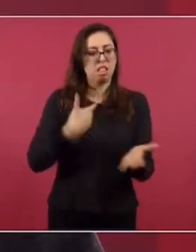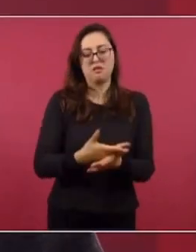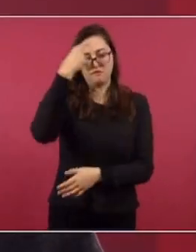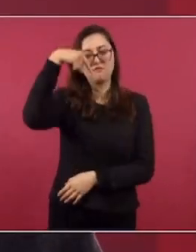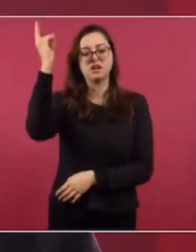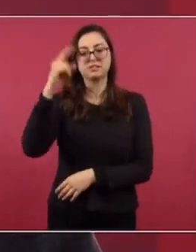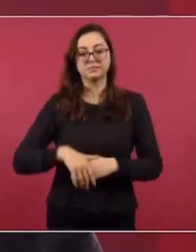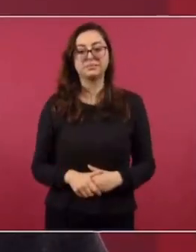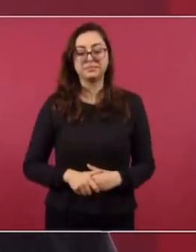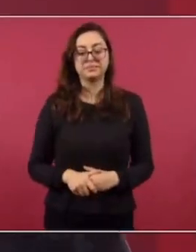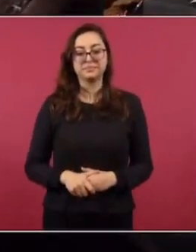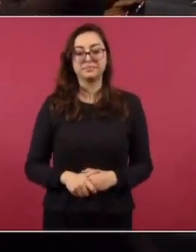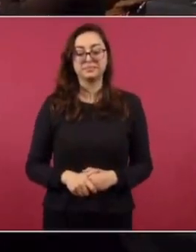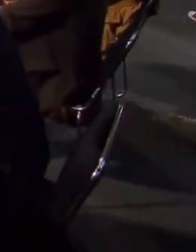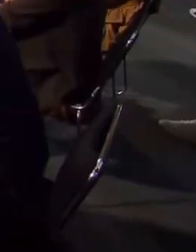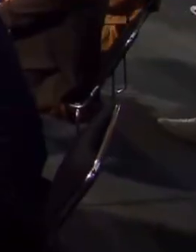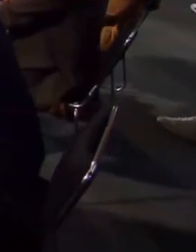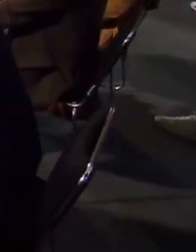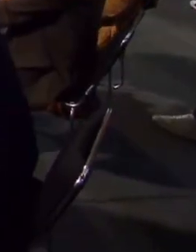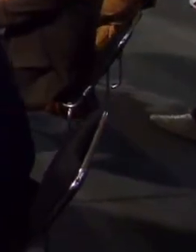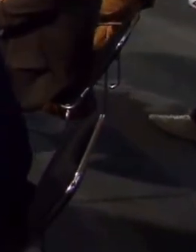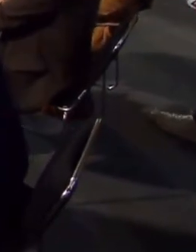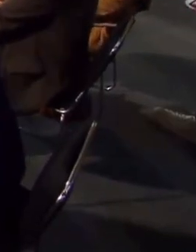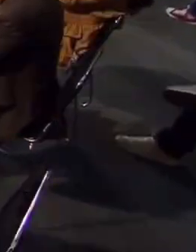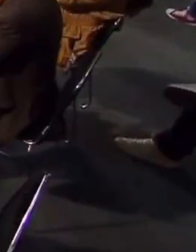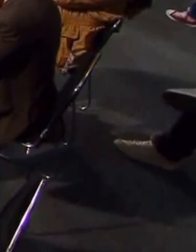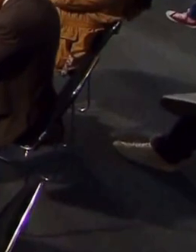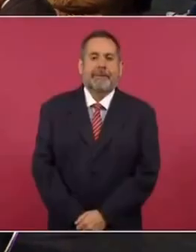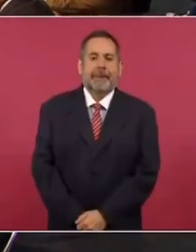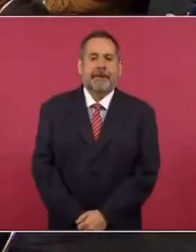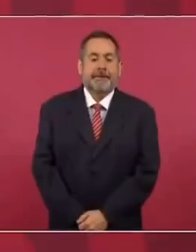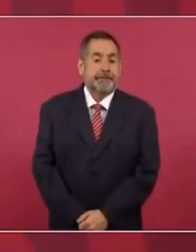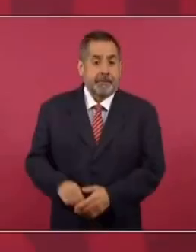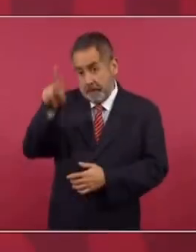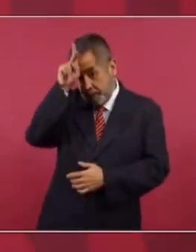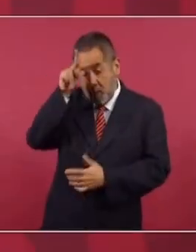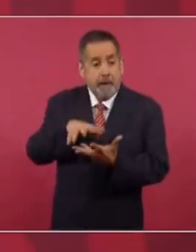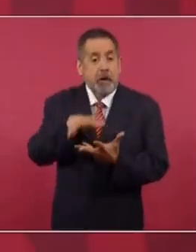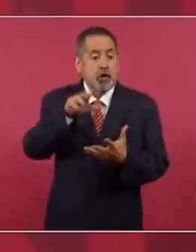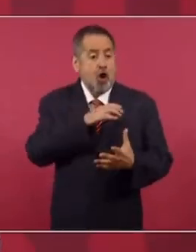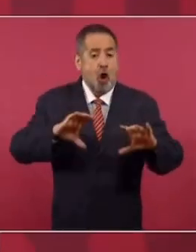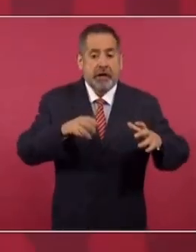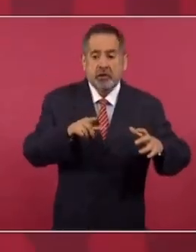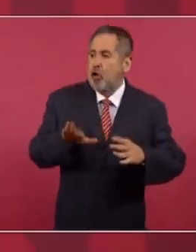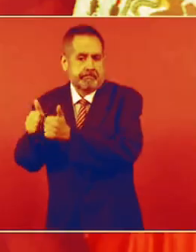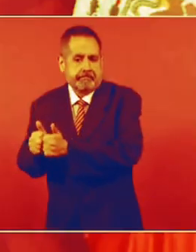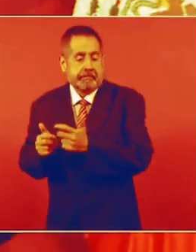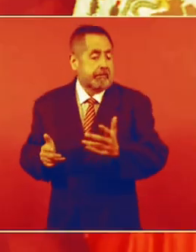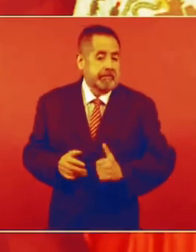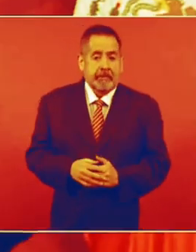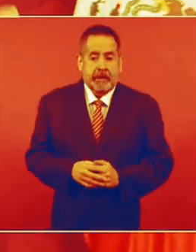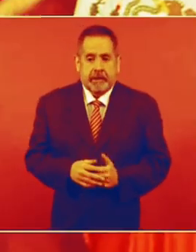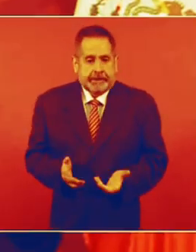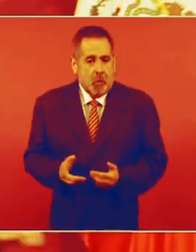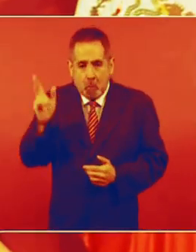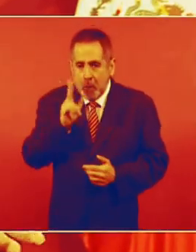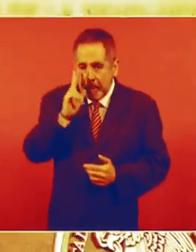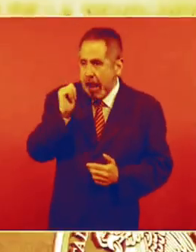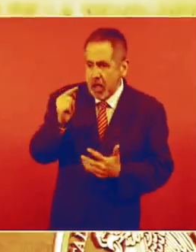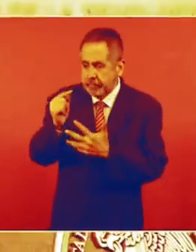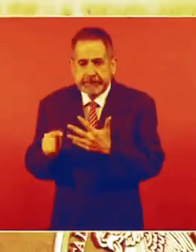Entonces, en el caso del Perú, pues la mayoría del Congreso estaba en contra del presidente, que está detenido. No hay